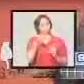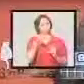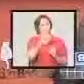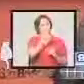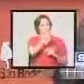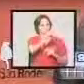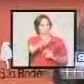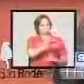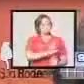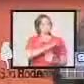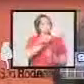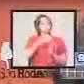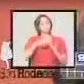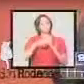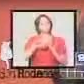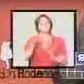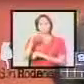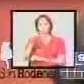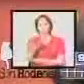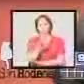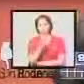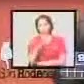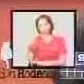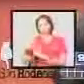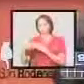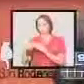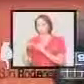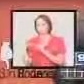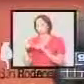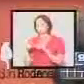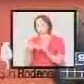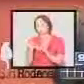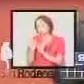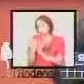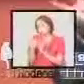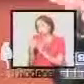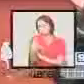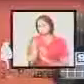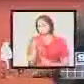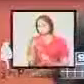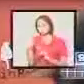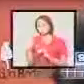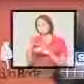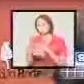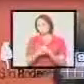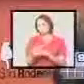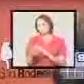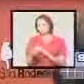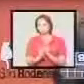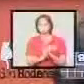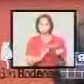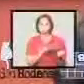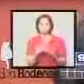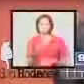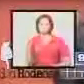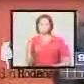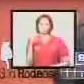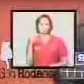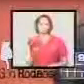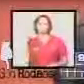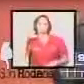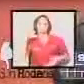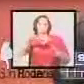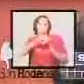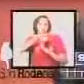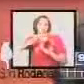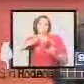colones, tome deuda en colones, y si gana en dólares, podría endeudarse en dólares. Si vemos hoy, el tipo de cambio ya anda por 534 colones,